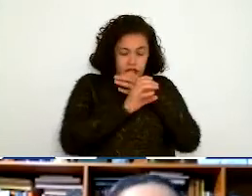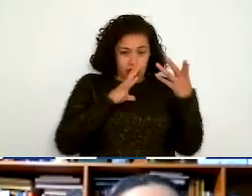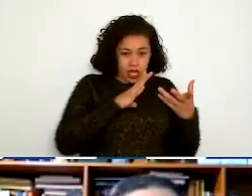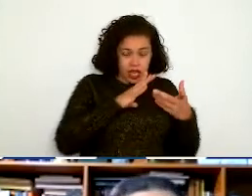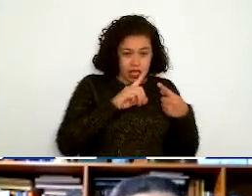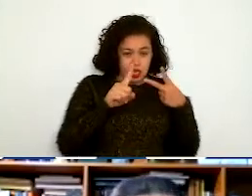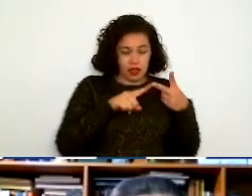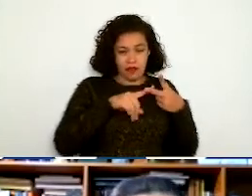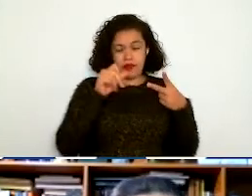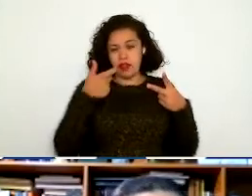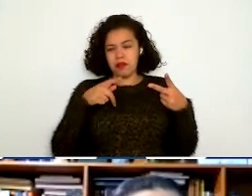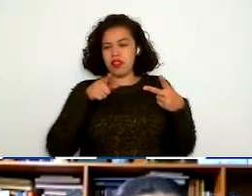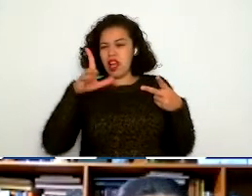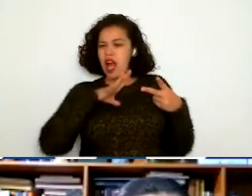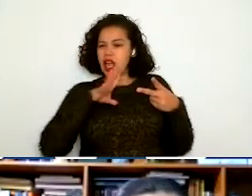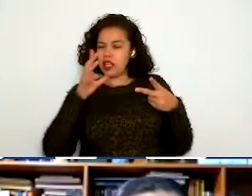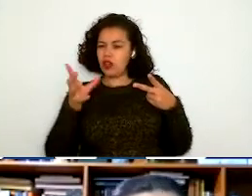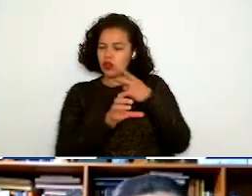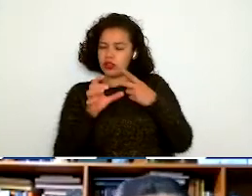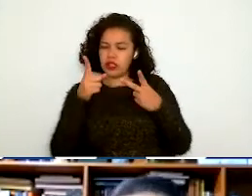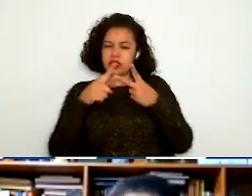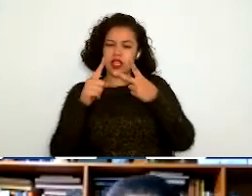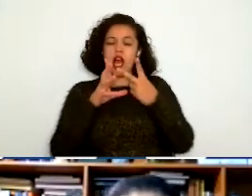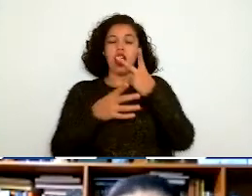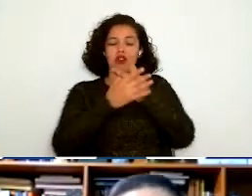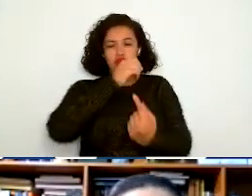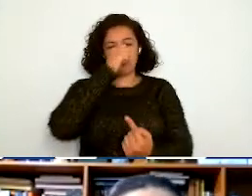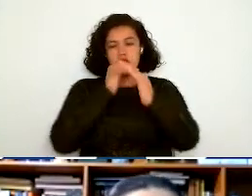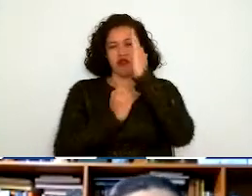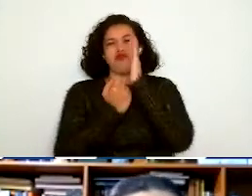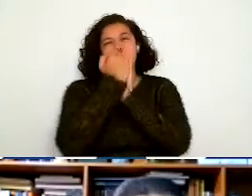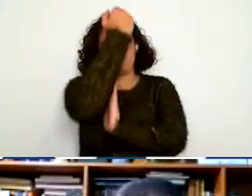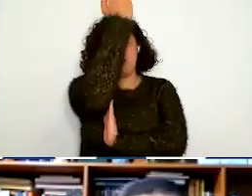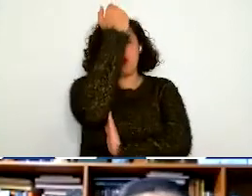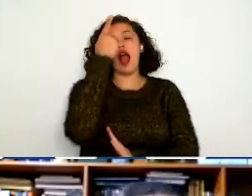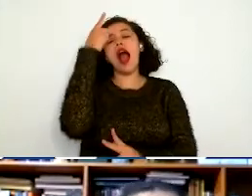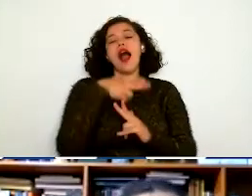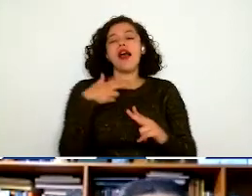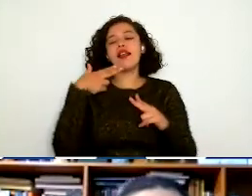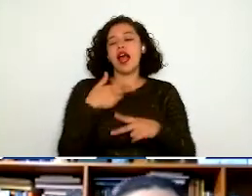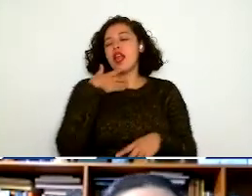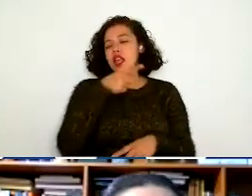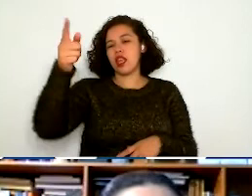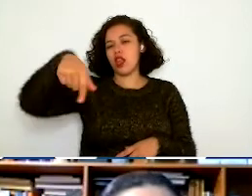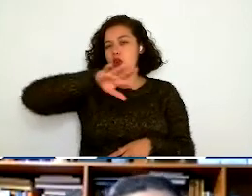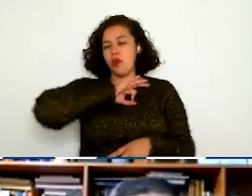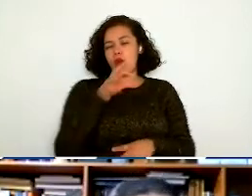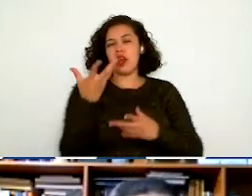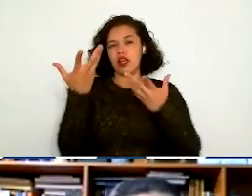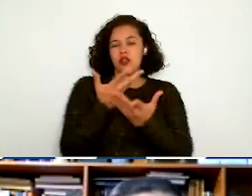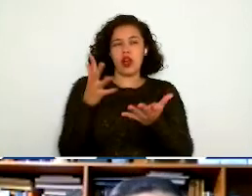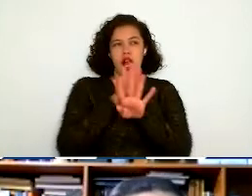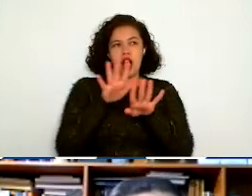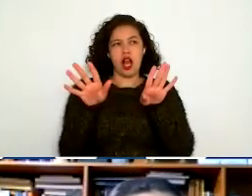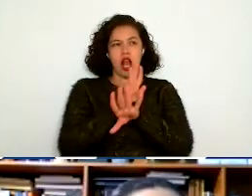con los que la persona tiene y la intención es maximizarlos hasta el punto que pues esto les permitan, ¿no? Hacer estos